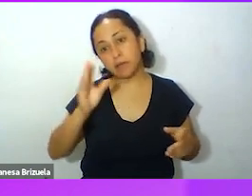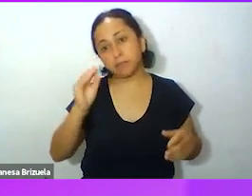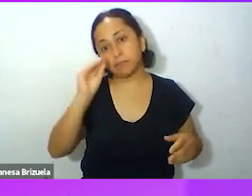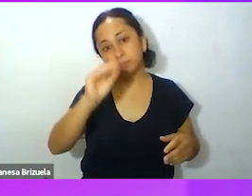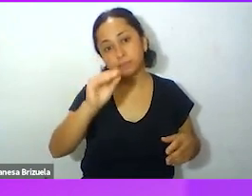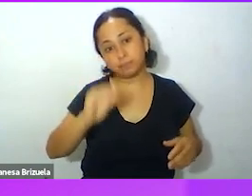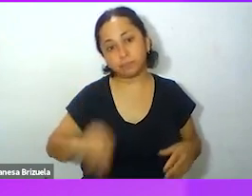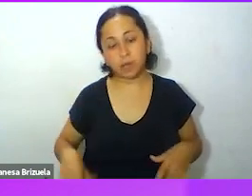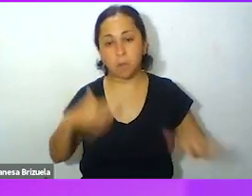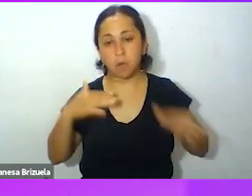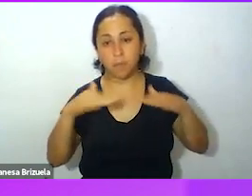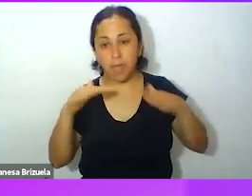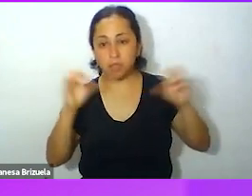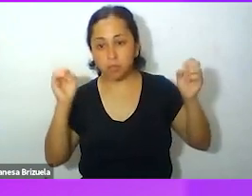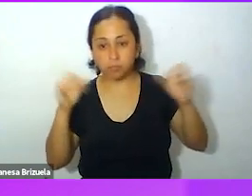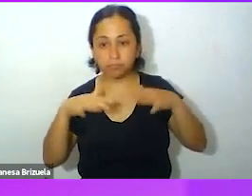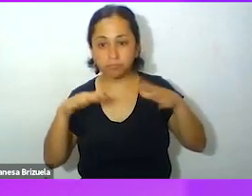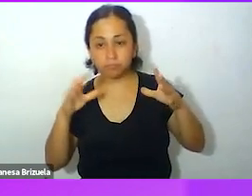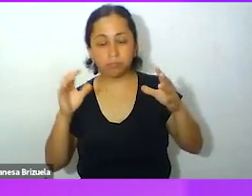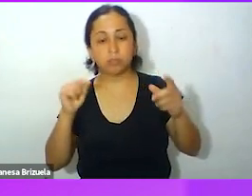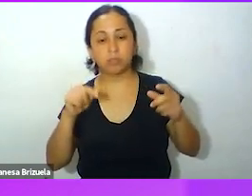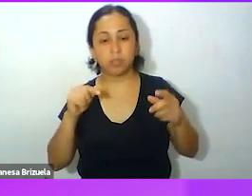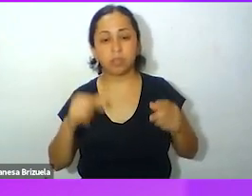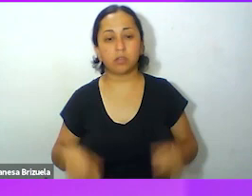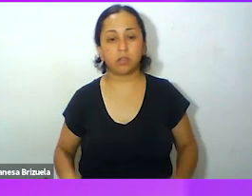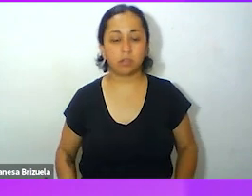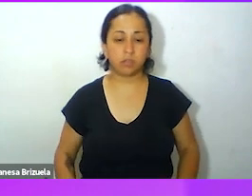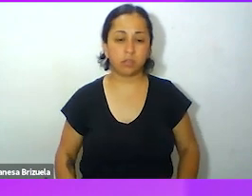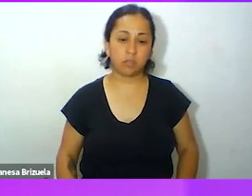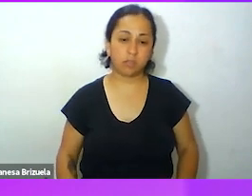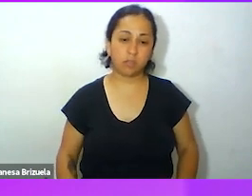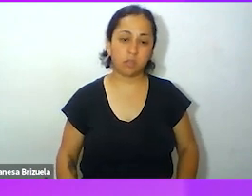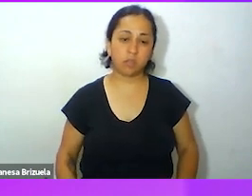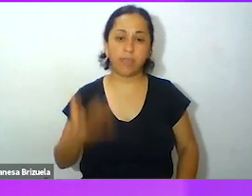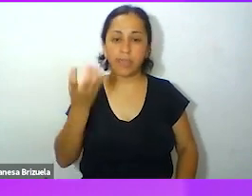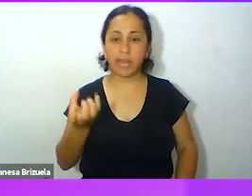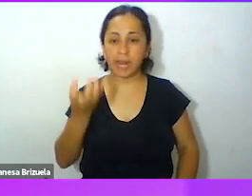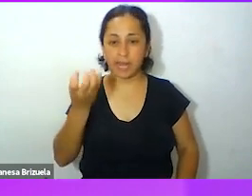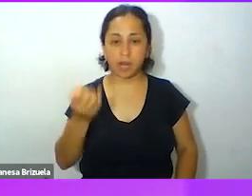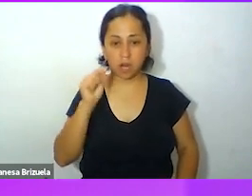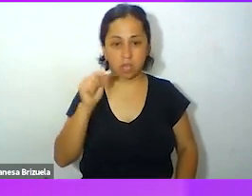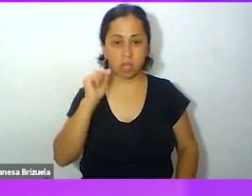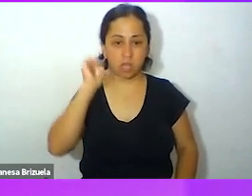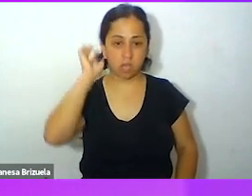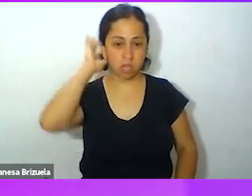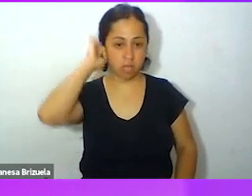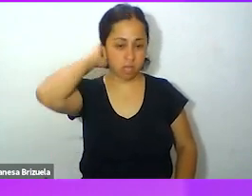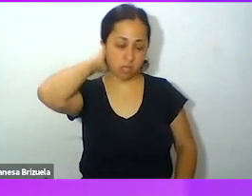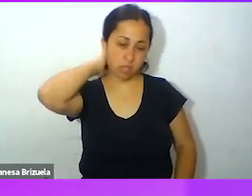una imagen y la tipografía en movimiento, pueden ponerle descargar